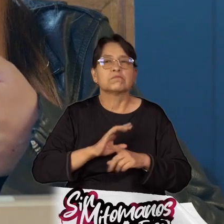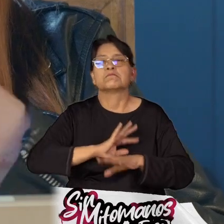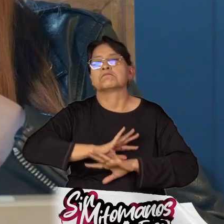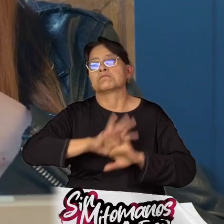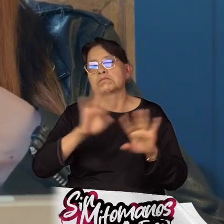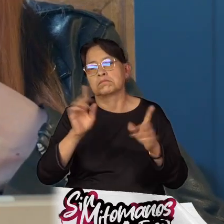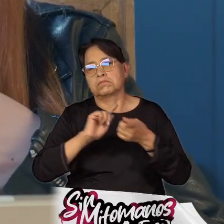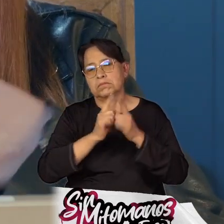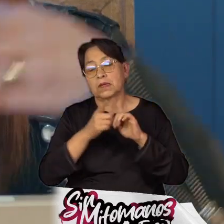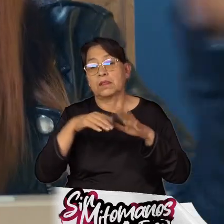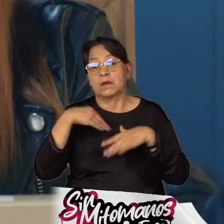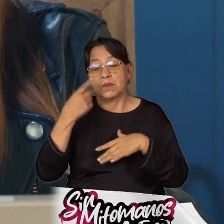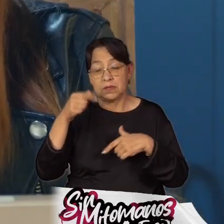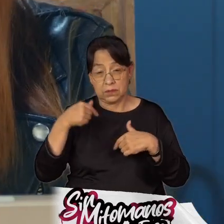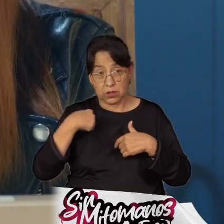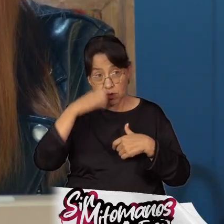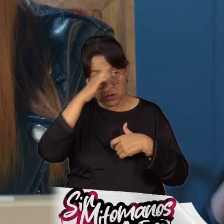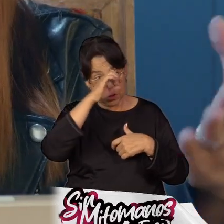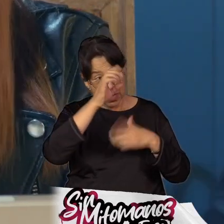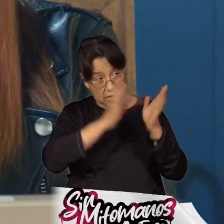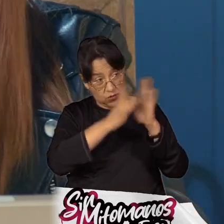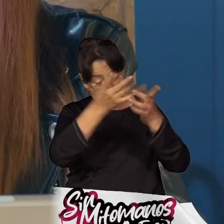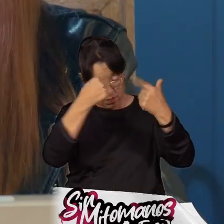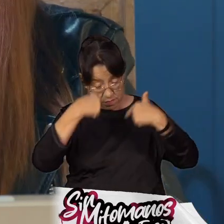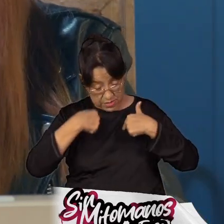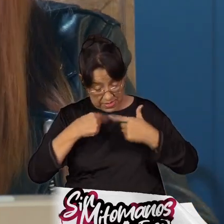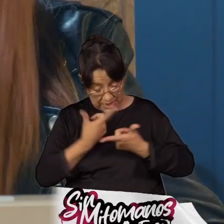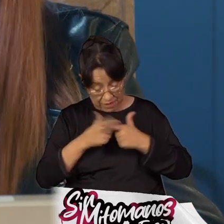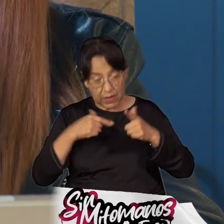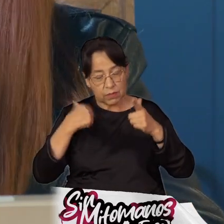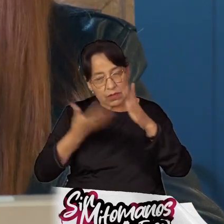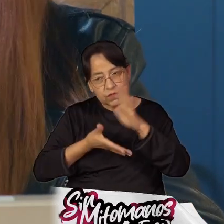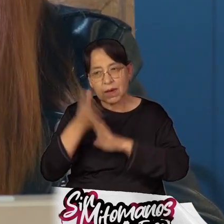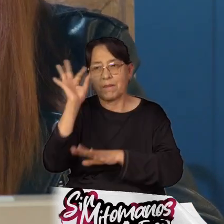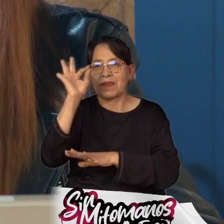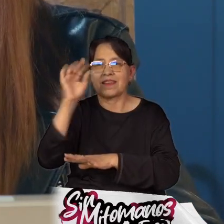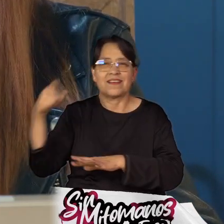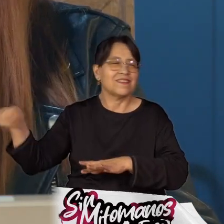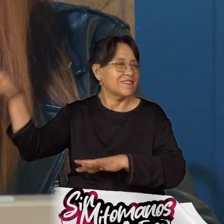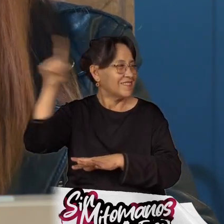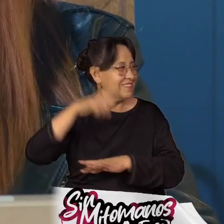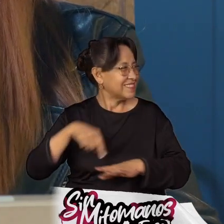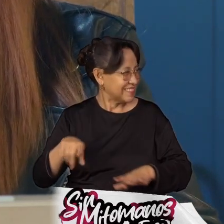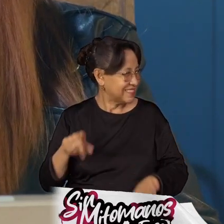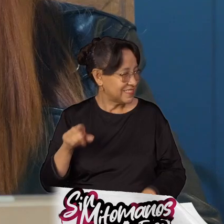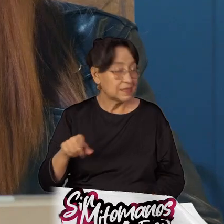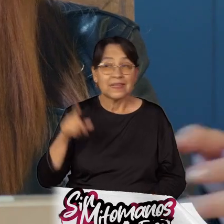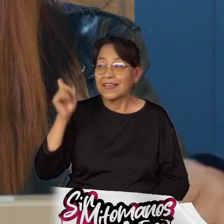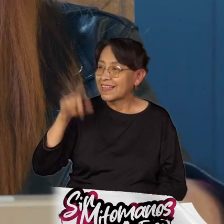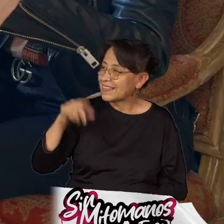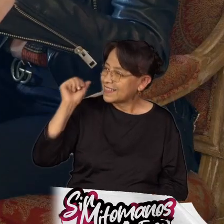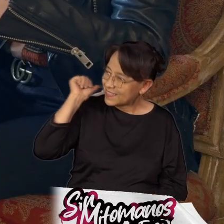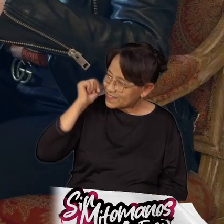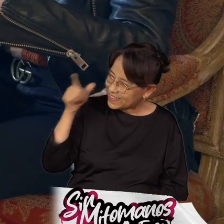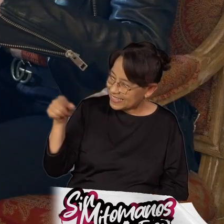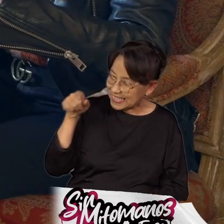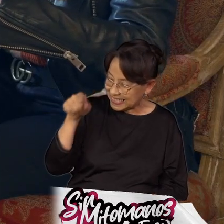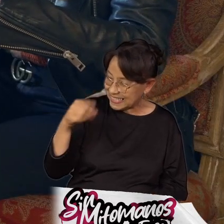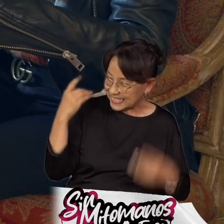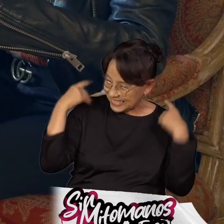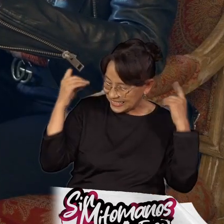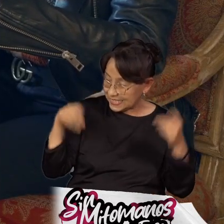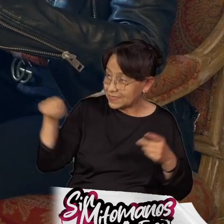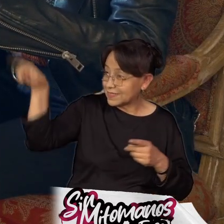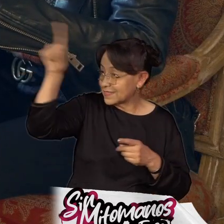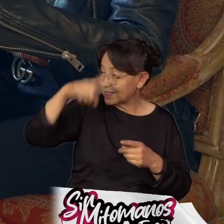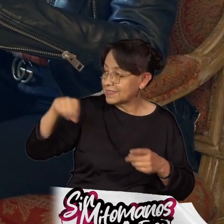endemoniado que se volvió en un evangelista para toda otra comunidad y lugar. Y ese endemoniado que habla de Decápolis, ¿no? Sí. Porque son